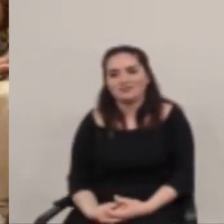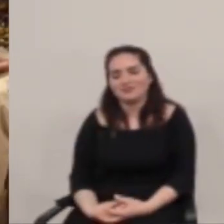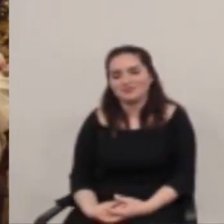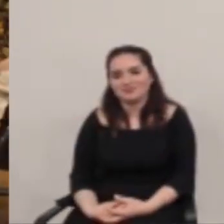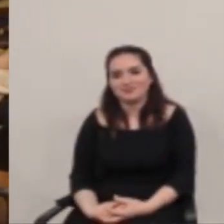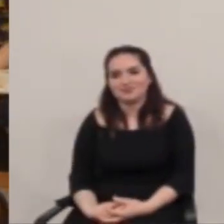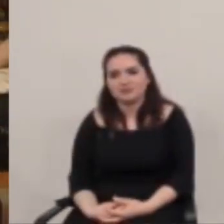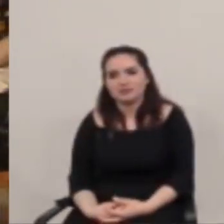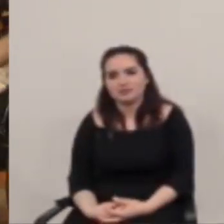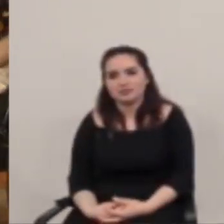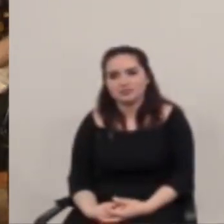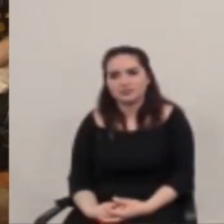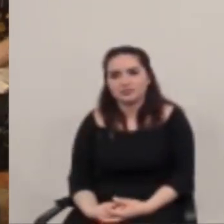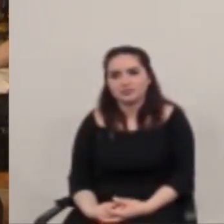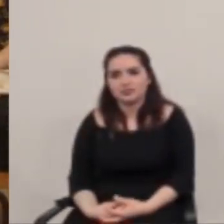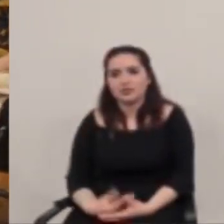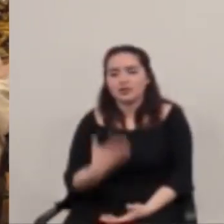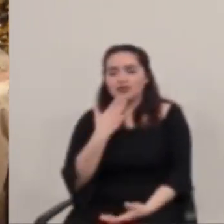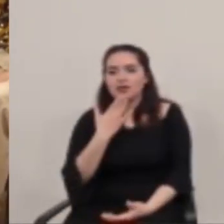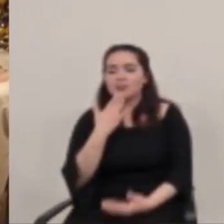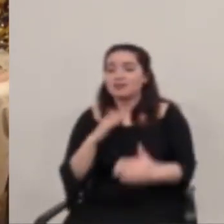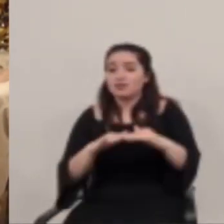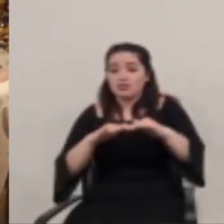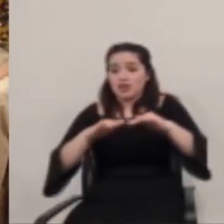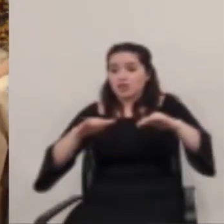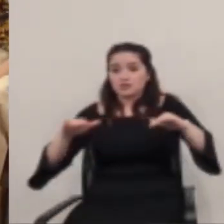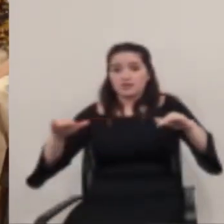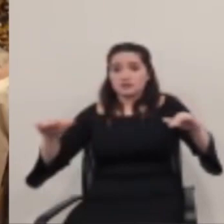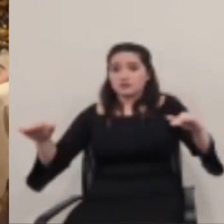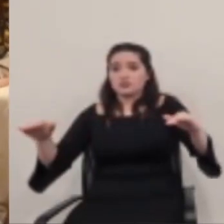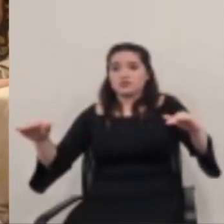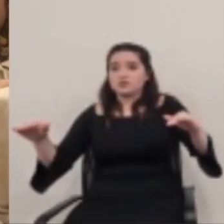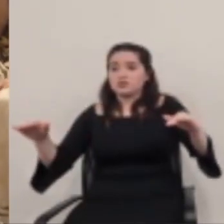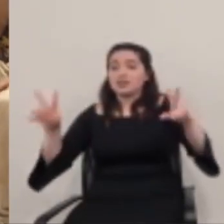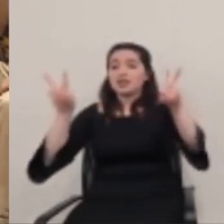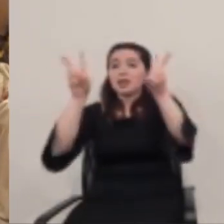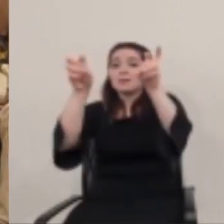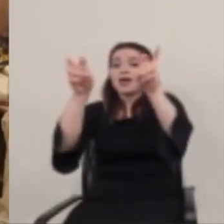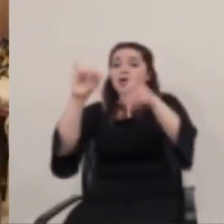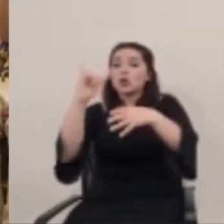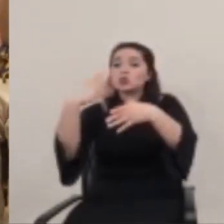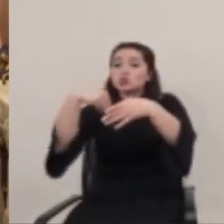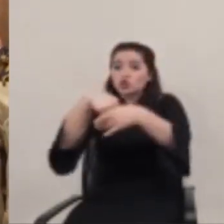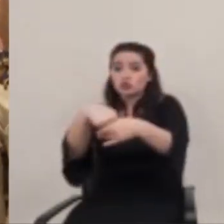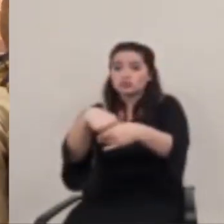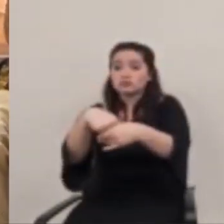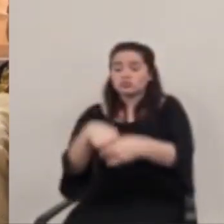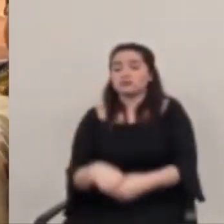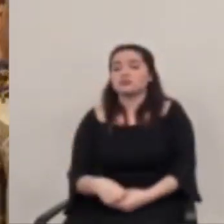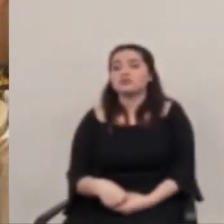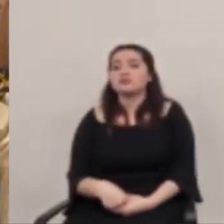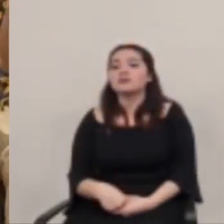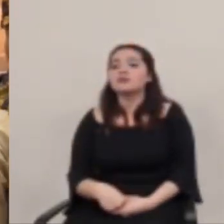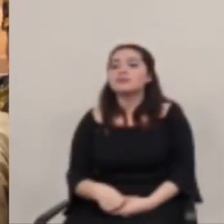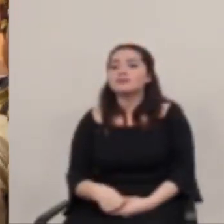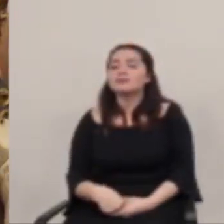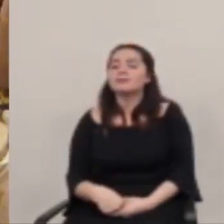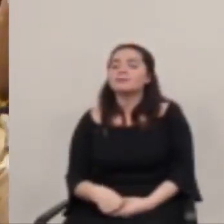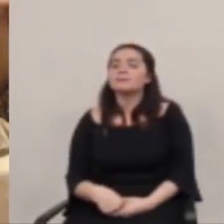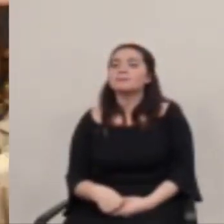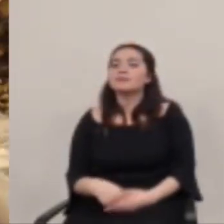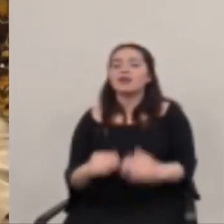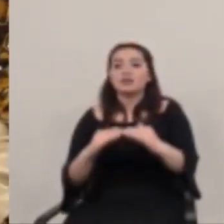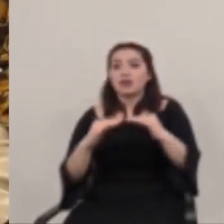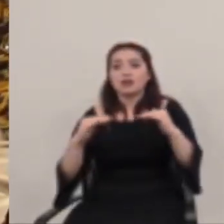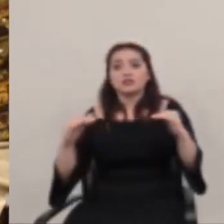universidad. La transversalización de las temáticas de inclusión, de manera, valga la redundancia,